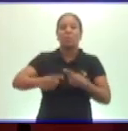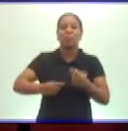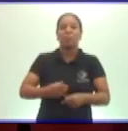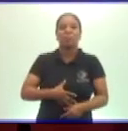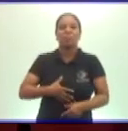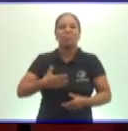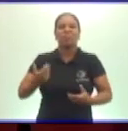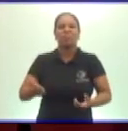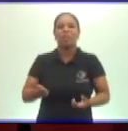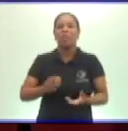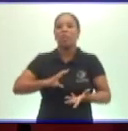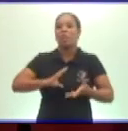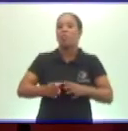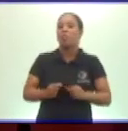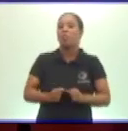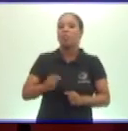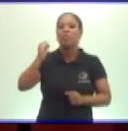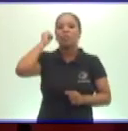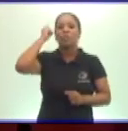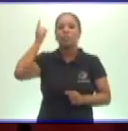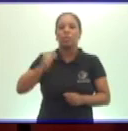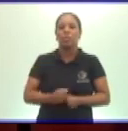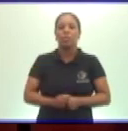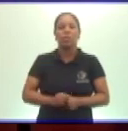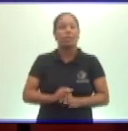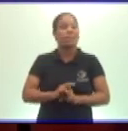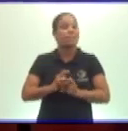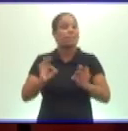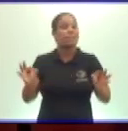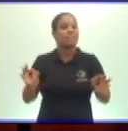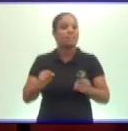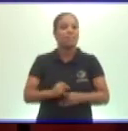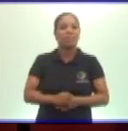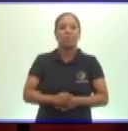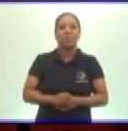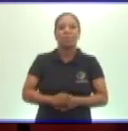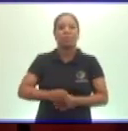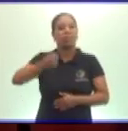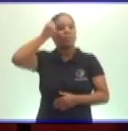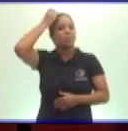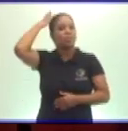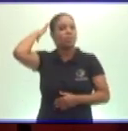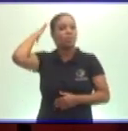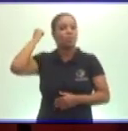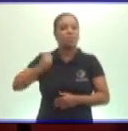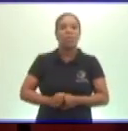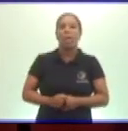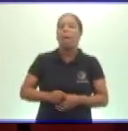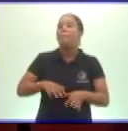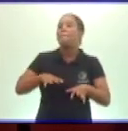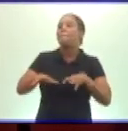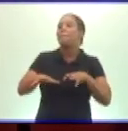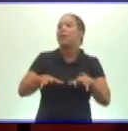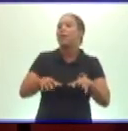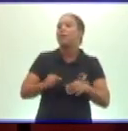De formación ideológica, pues sencillamente, según Díaz-Canel, manipulación y